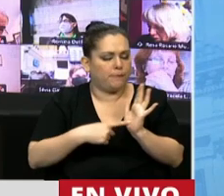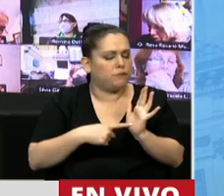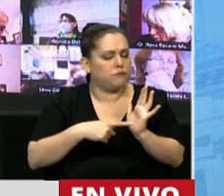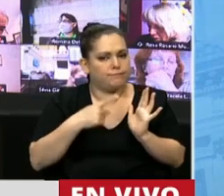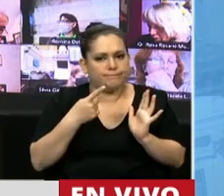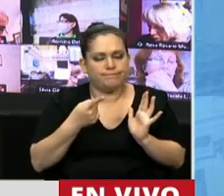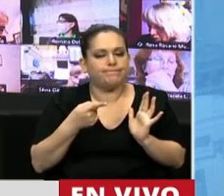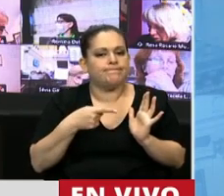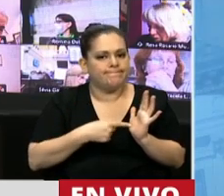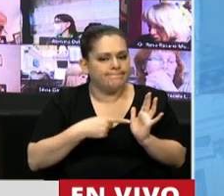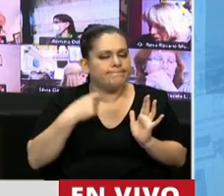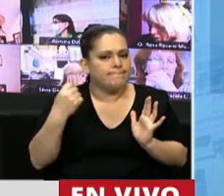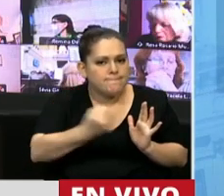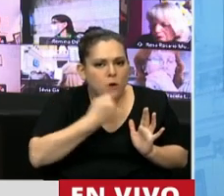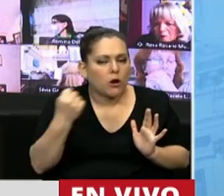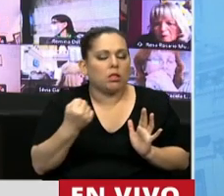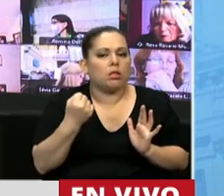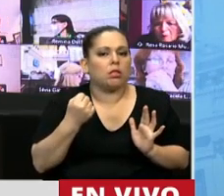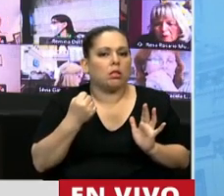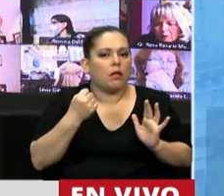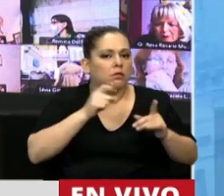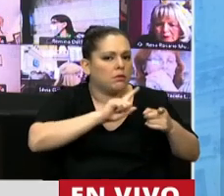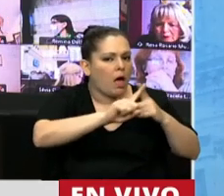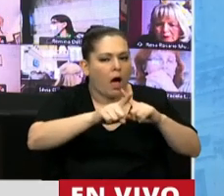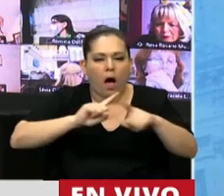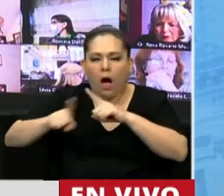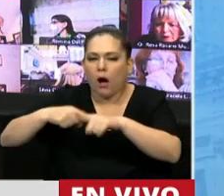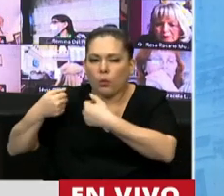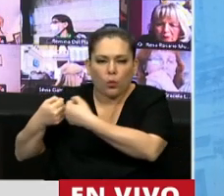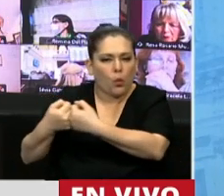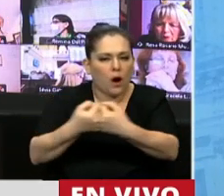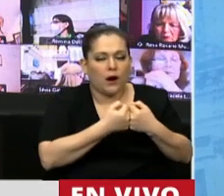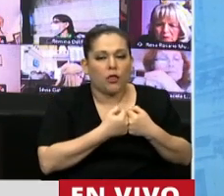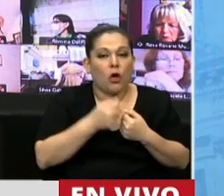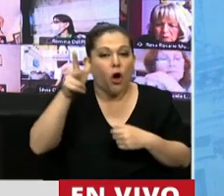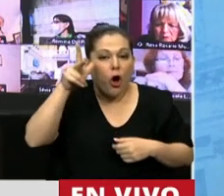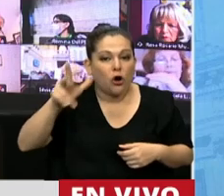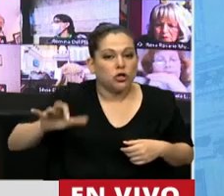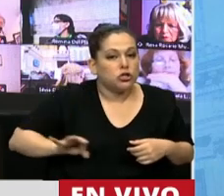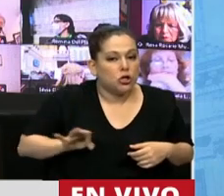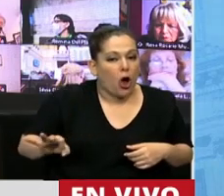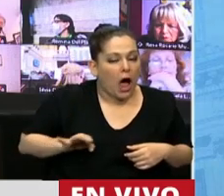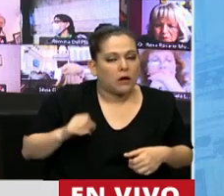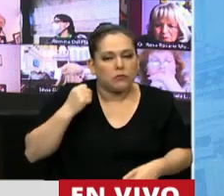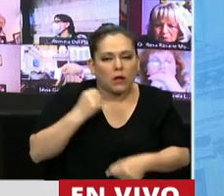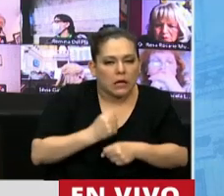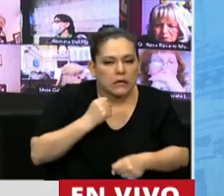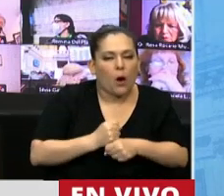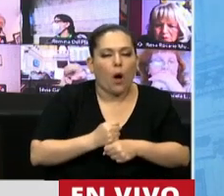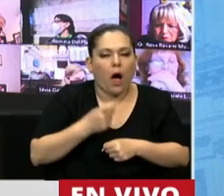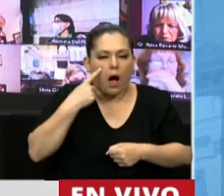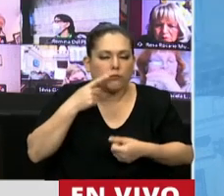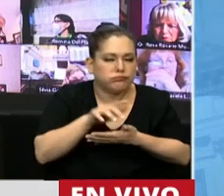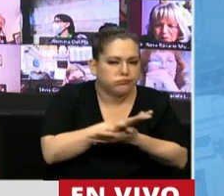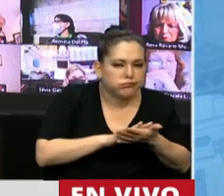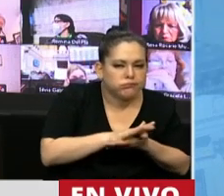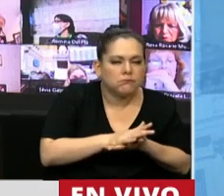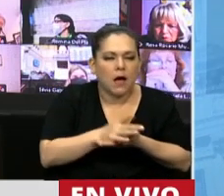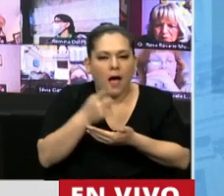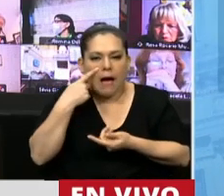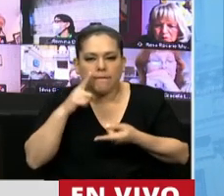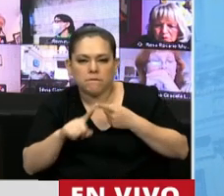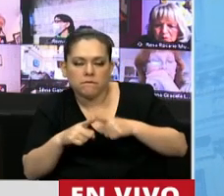construcción de consensos ocho años de trabajo y negociaciones realizadas para